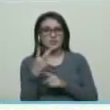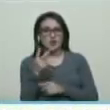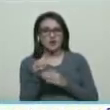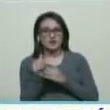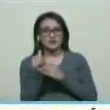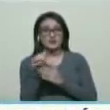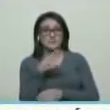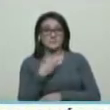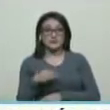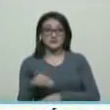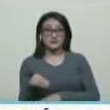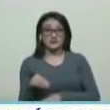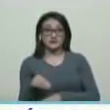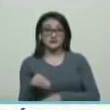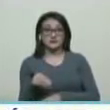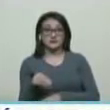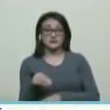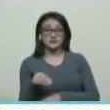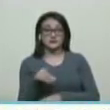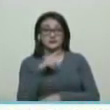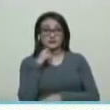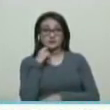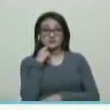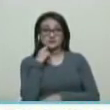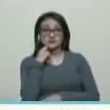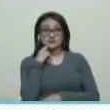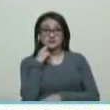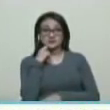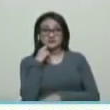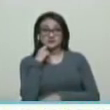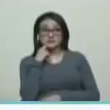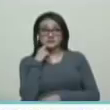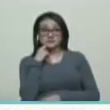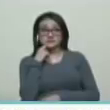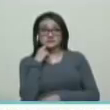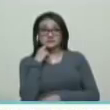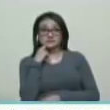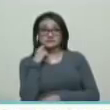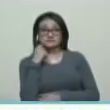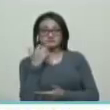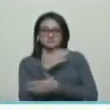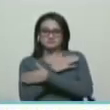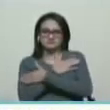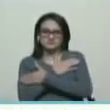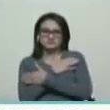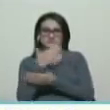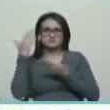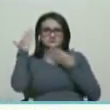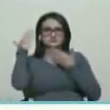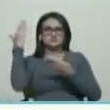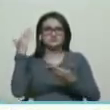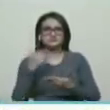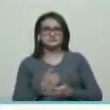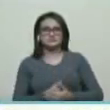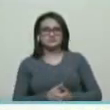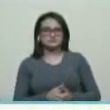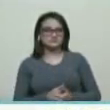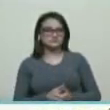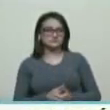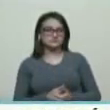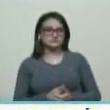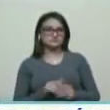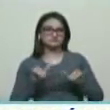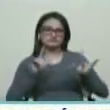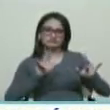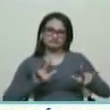tanto el presidente Vladimir Putin, a quien le enviamos un caluroso saludo, a quien